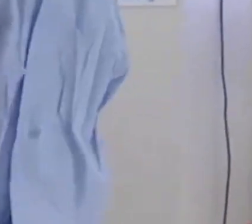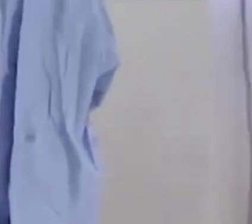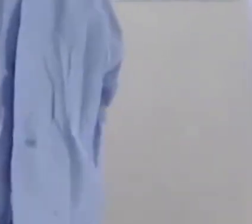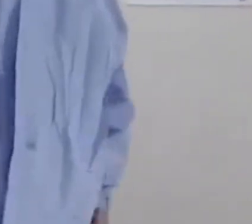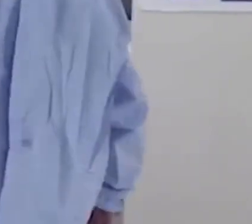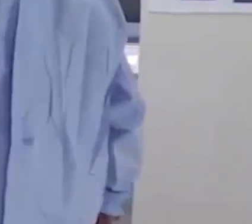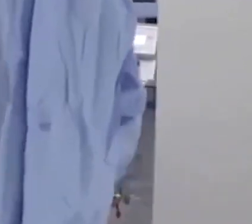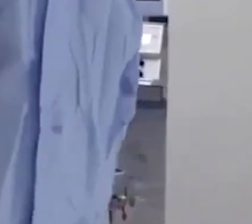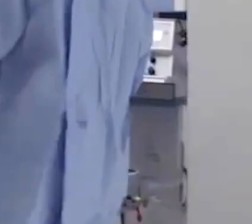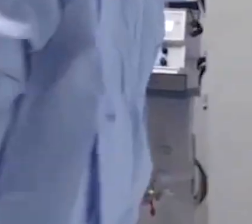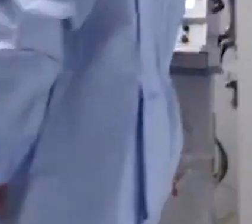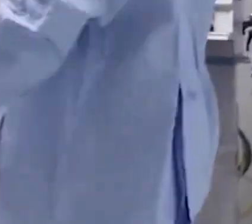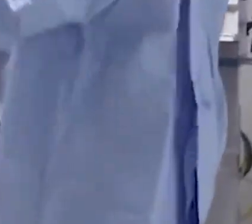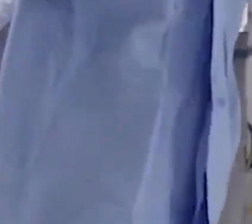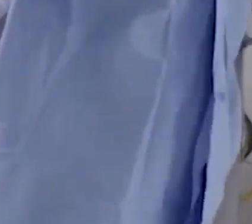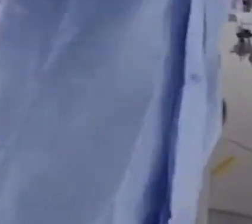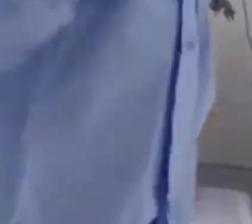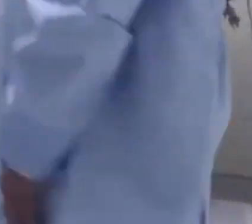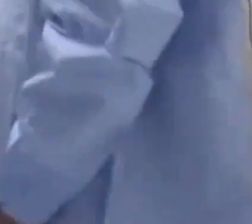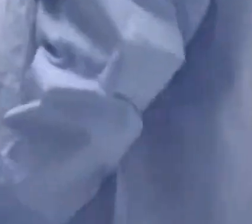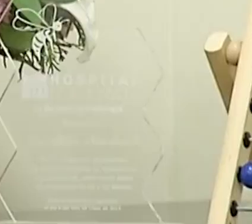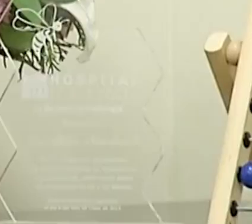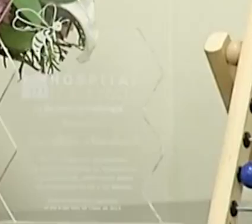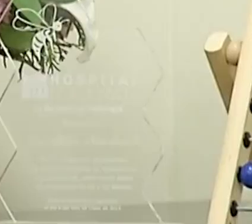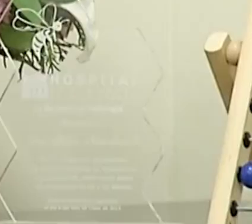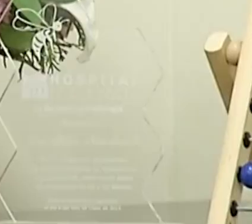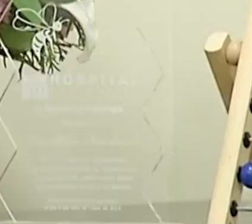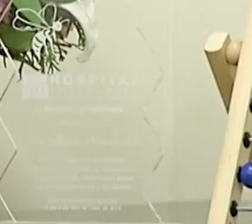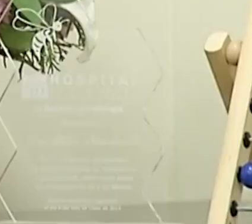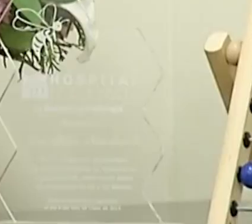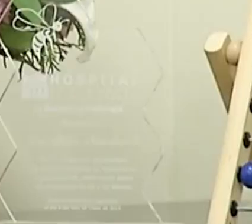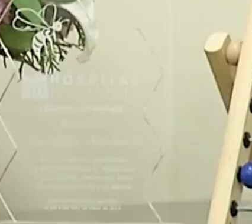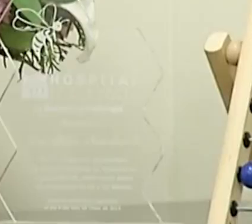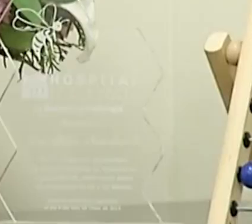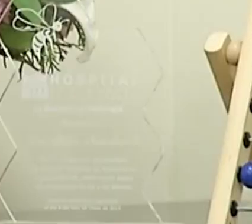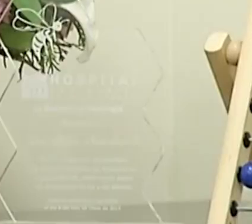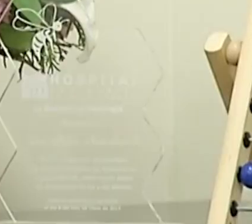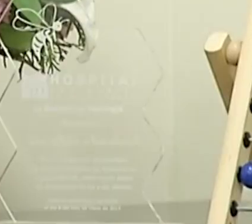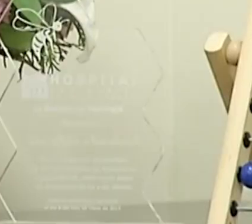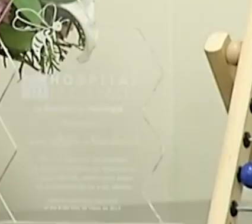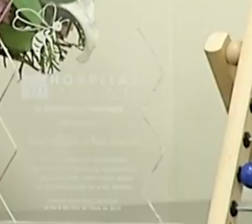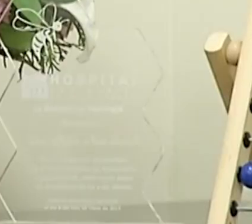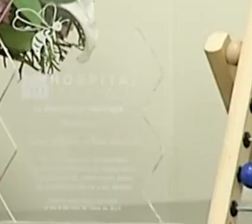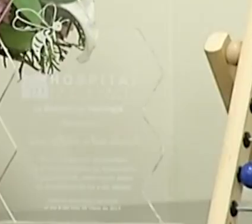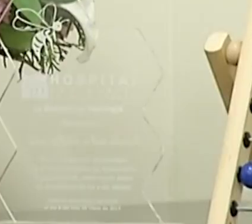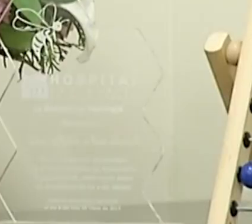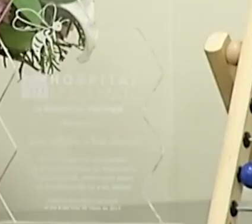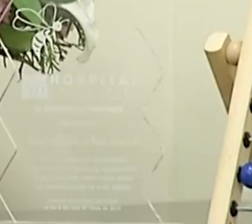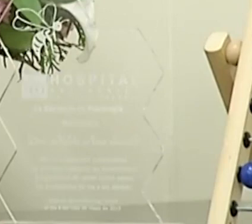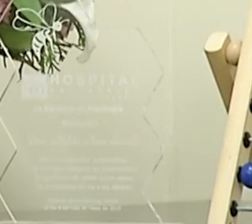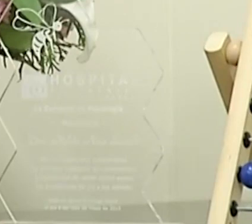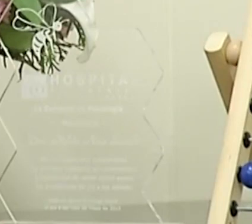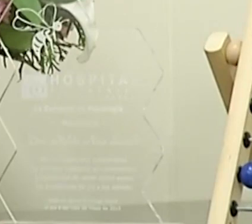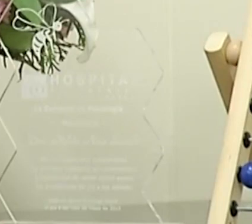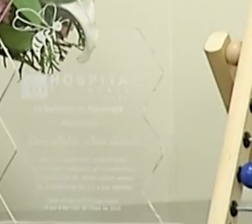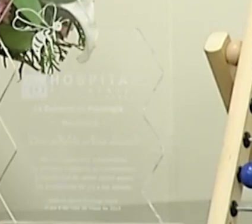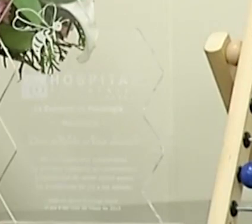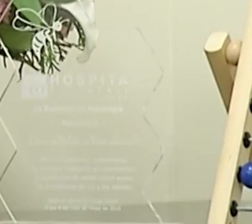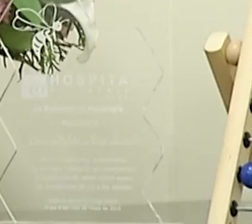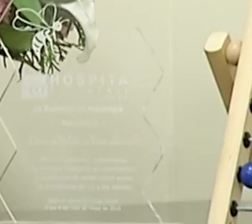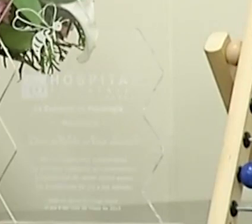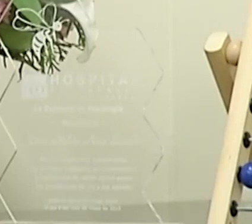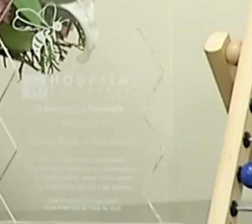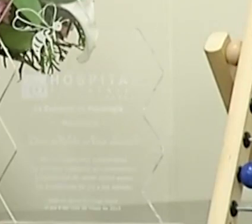Todo esto se traduce en calidad de la atención para toda la población, haciendo énfasis en